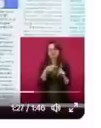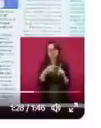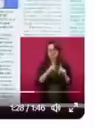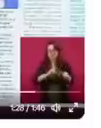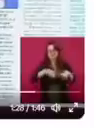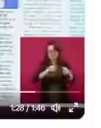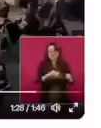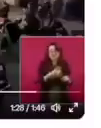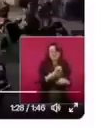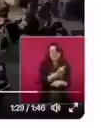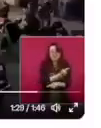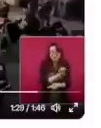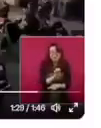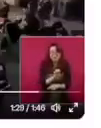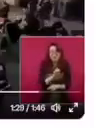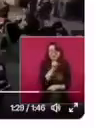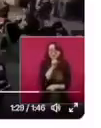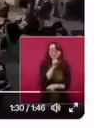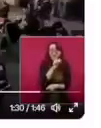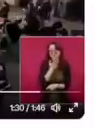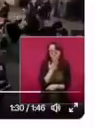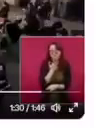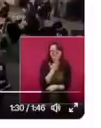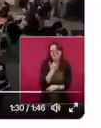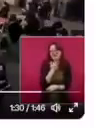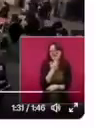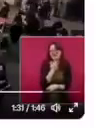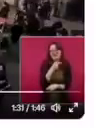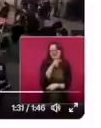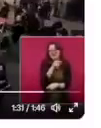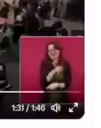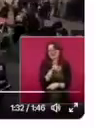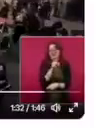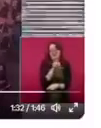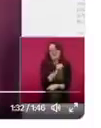no es la presidenta del INE.